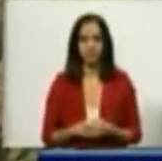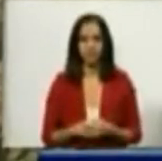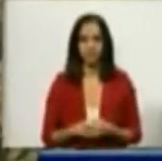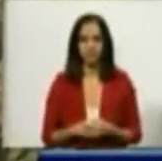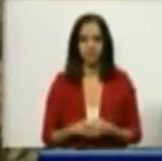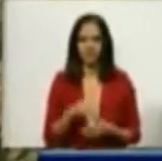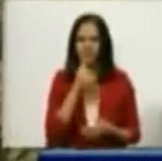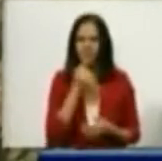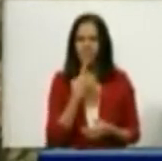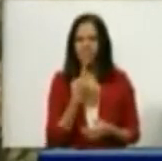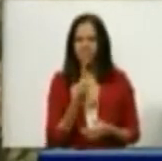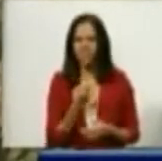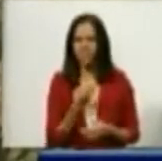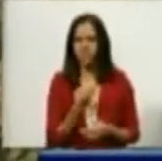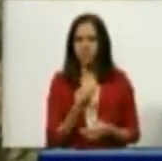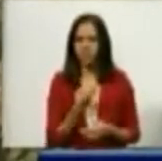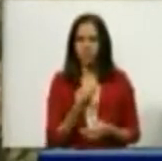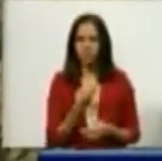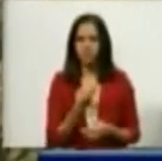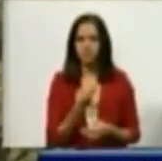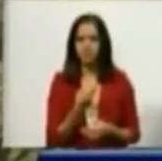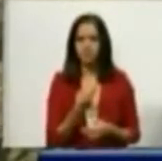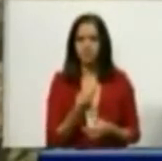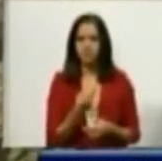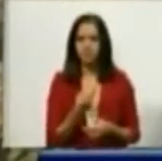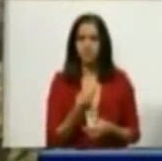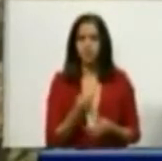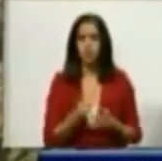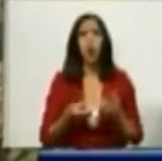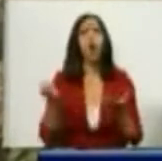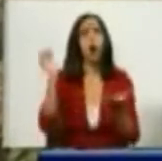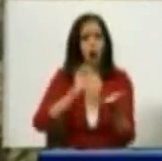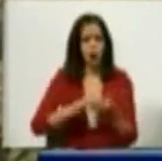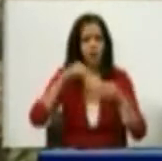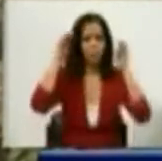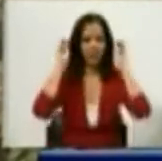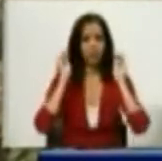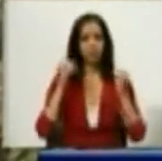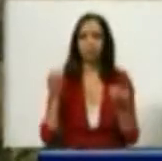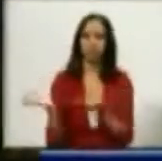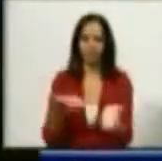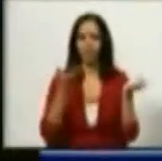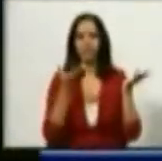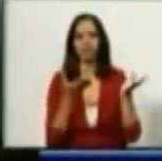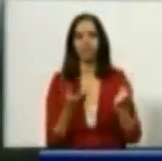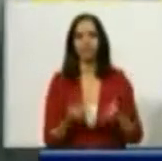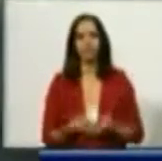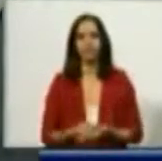aquí tenemos otra vez María Corina Mándala